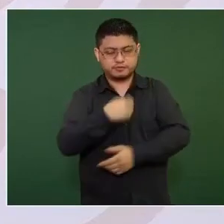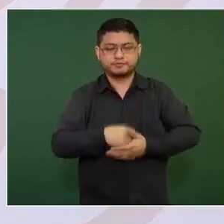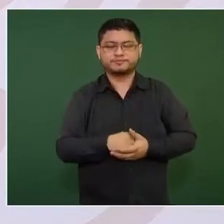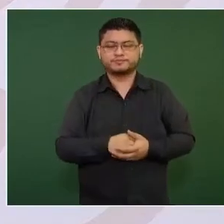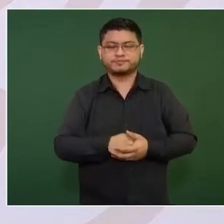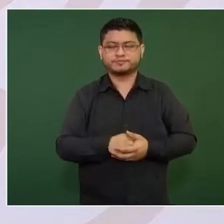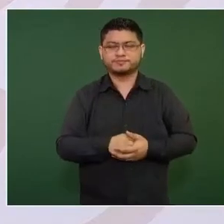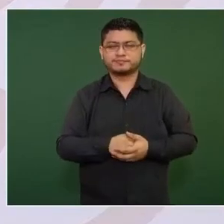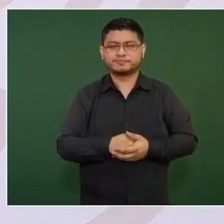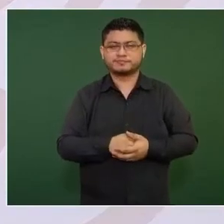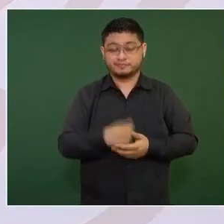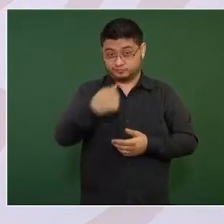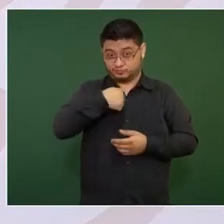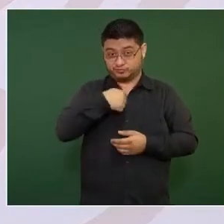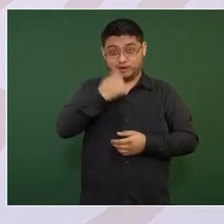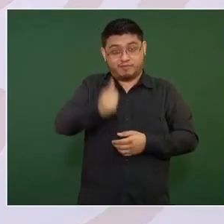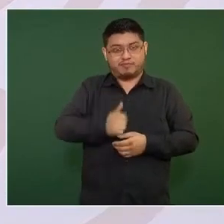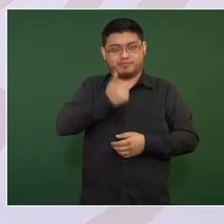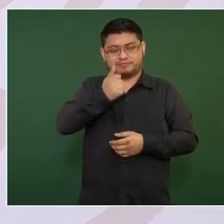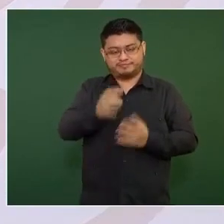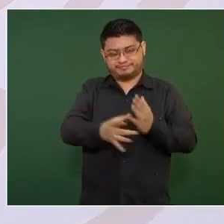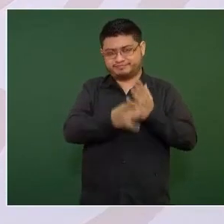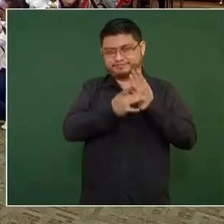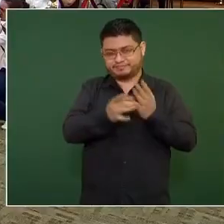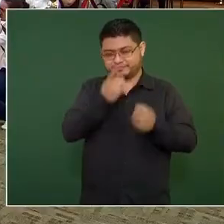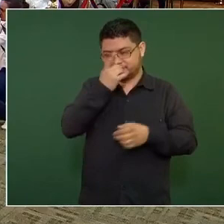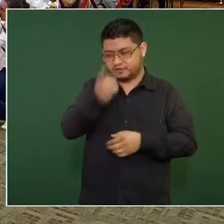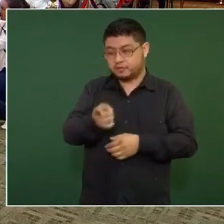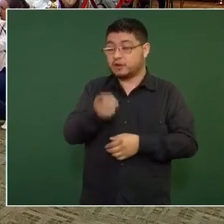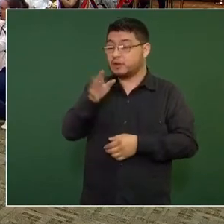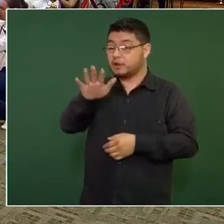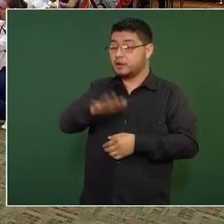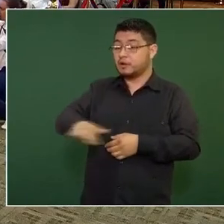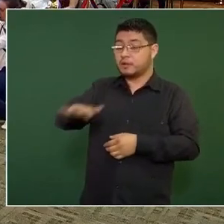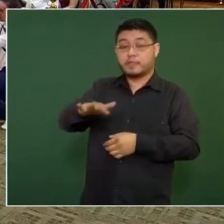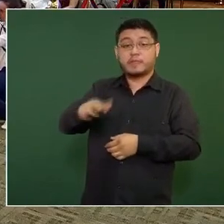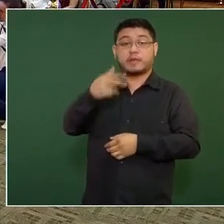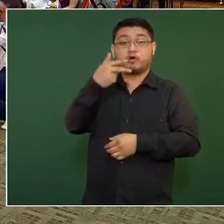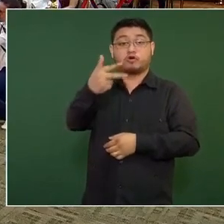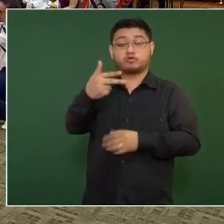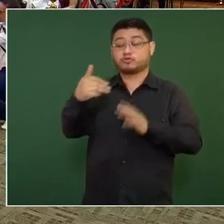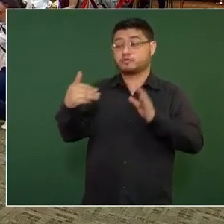también mencionar que hasta ahora hemos basificado a